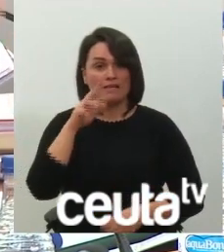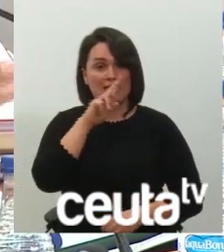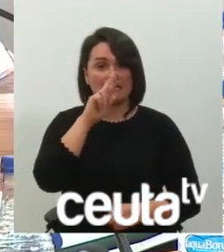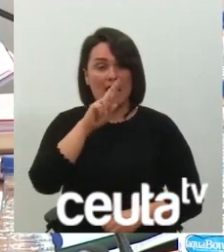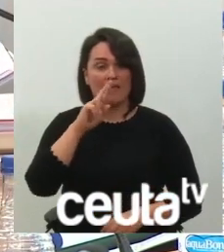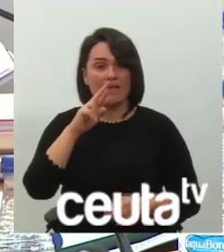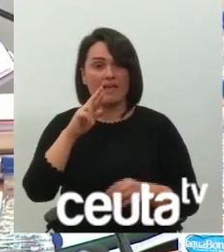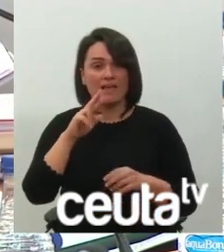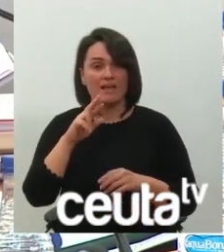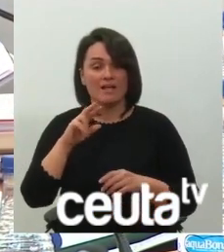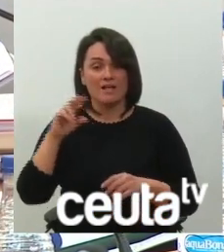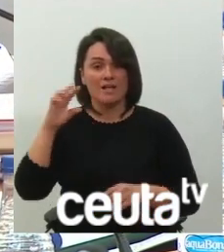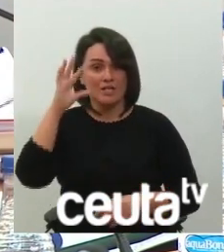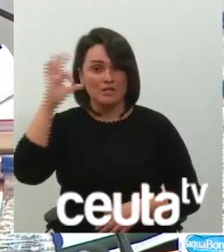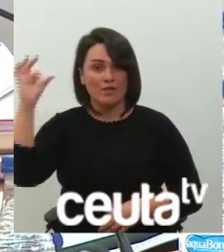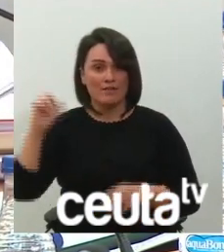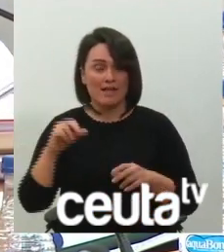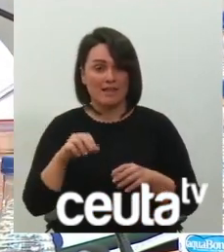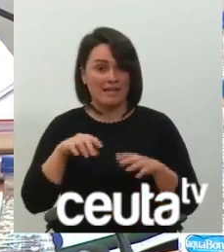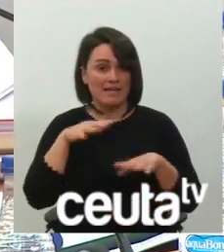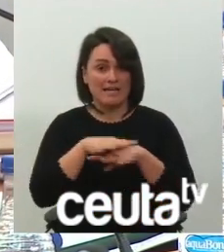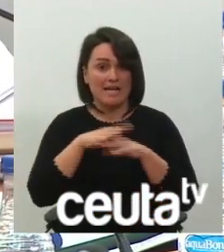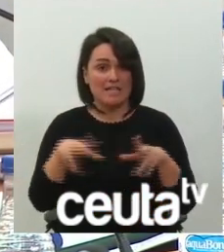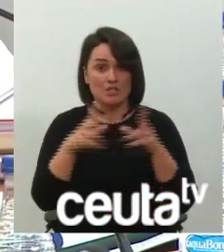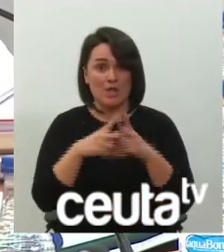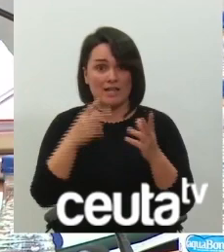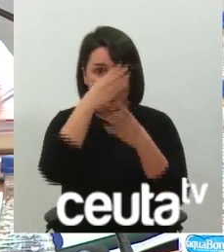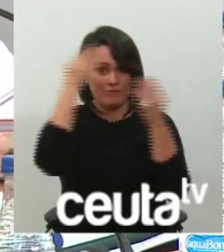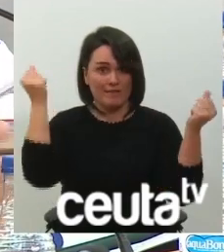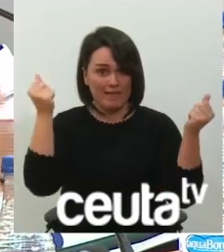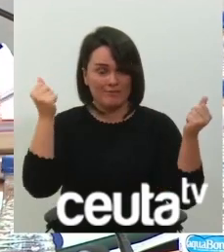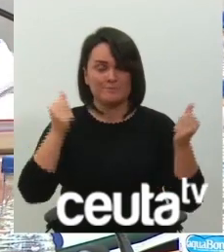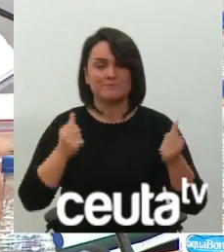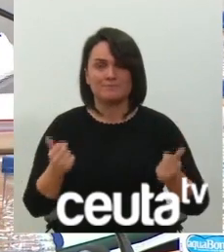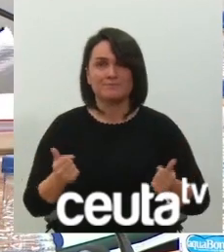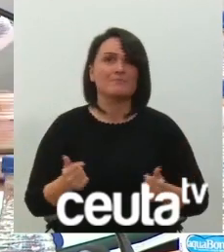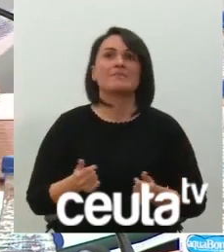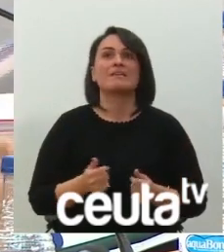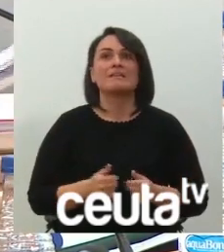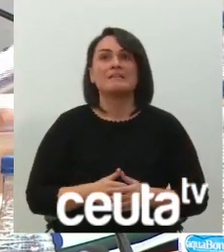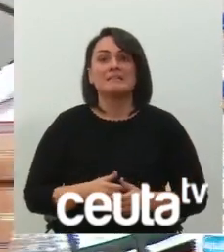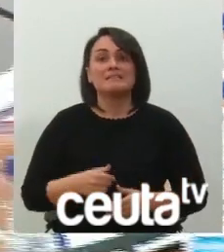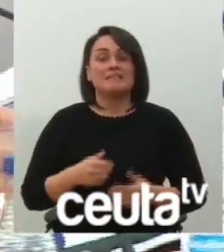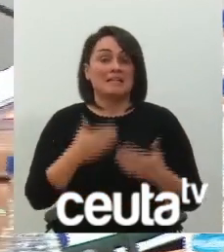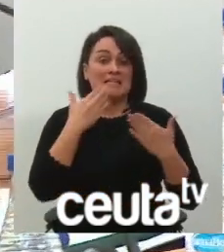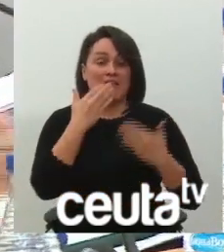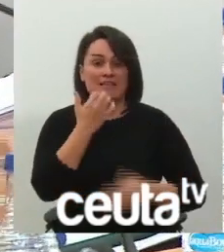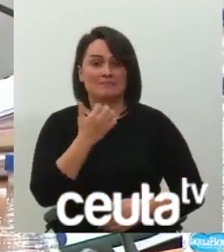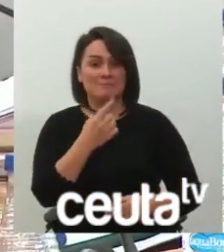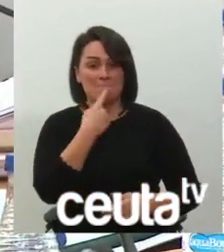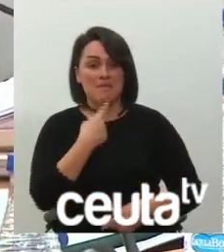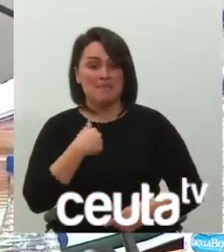es lo de la amnesia hay que eso hay que mirarse lo en cuanto al tema del sí que me ve muy terso muchas gracias agradezco